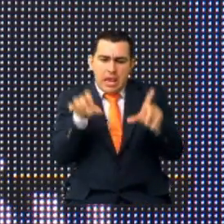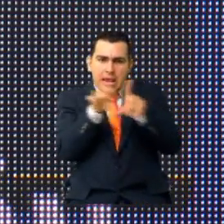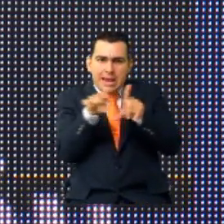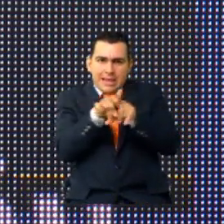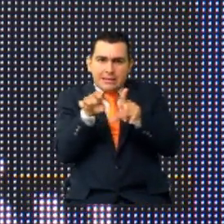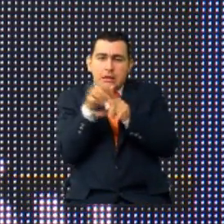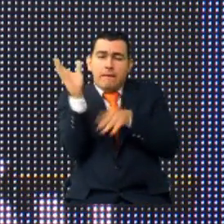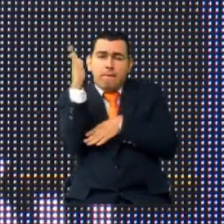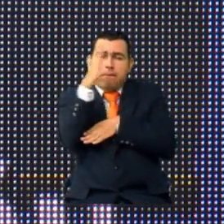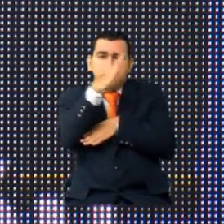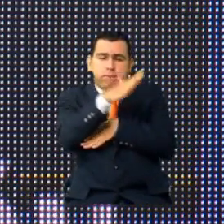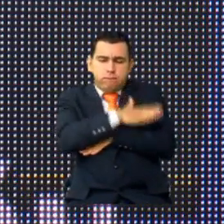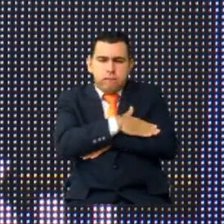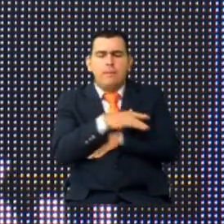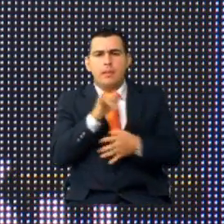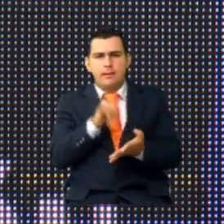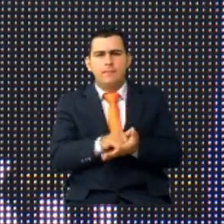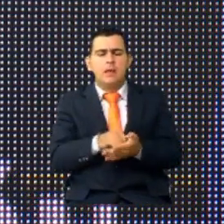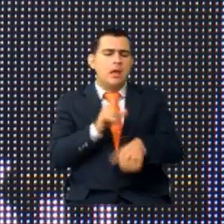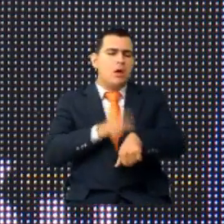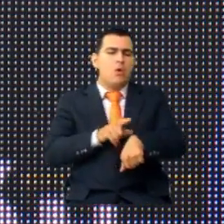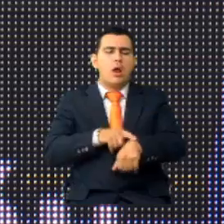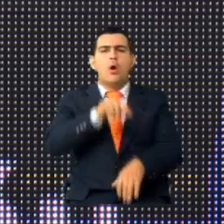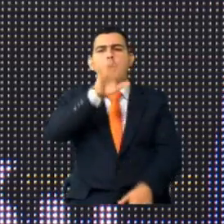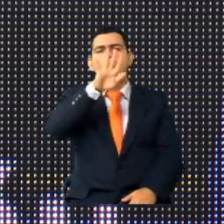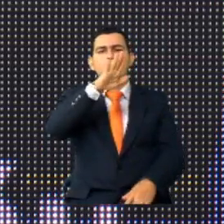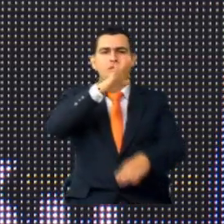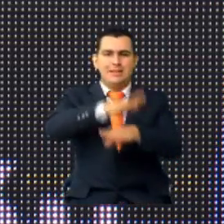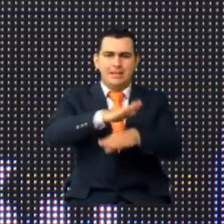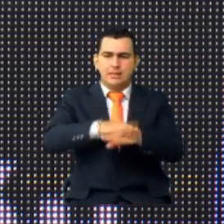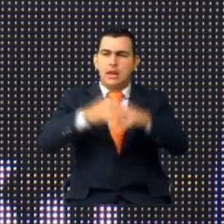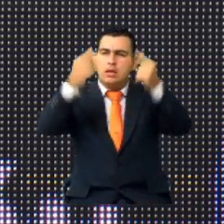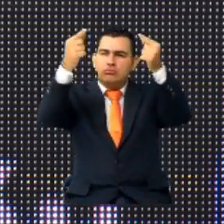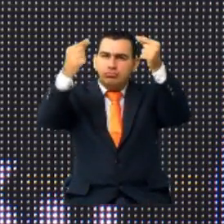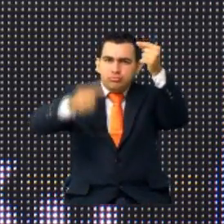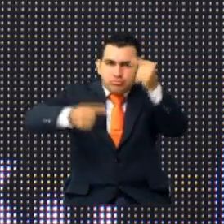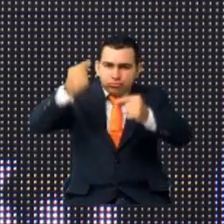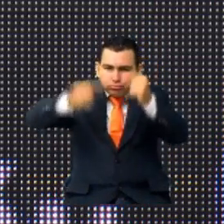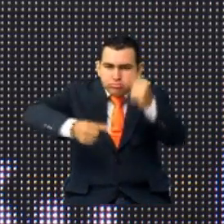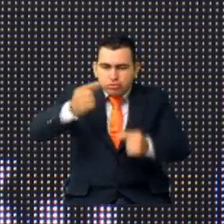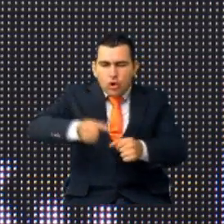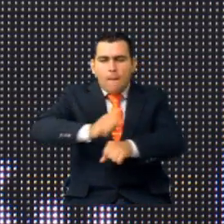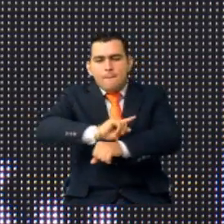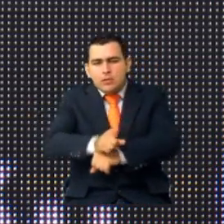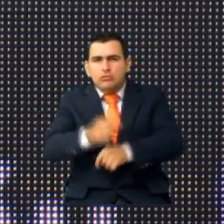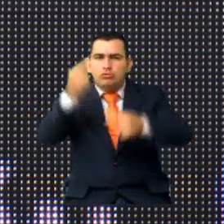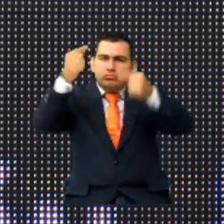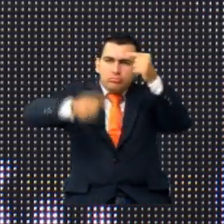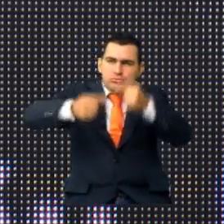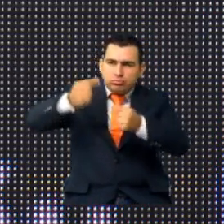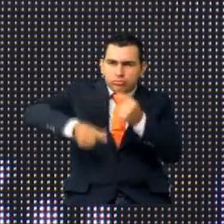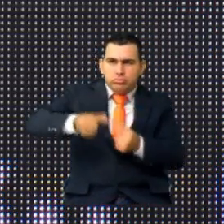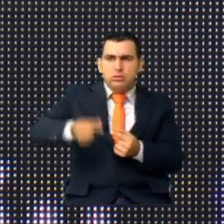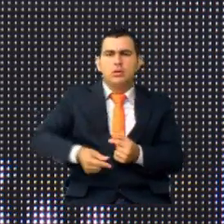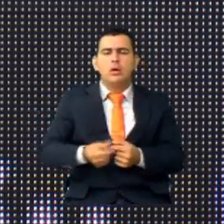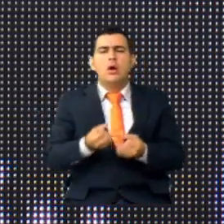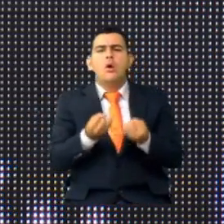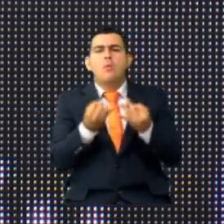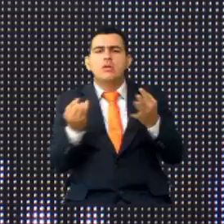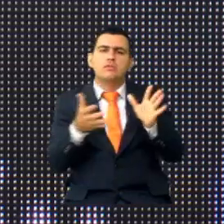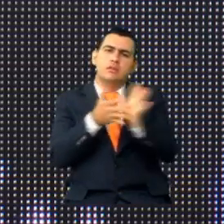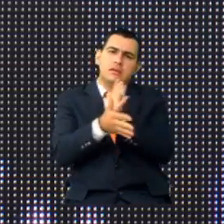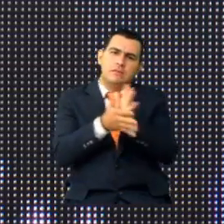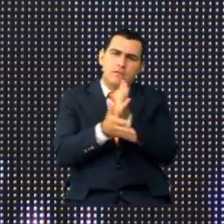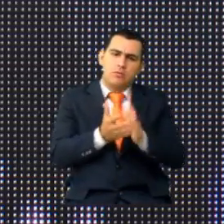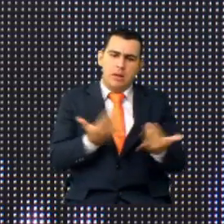jornada electoral. Desde las 4 de la tarde, todos los resultados minuto a minuto, boletín a boletín, con informes en directo